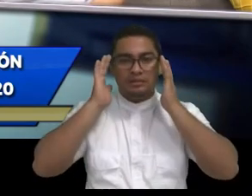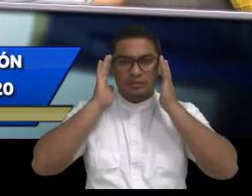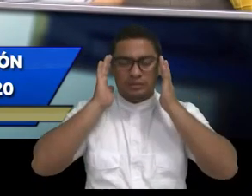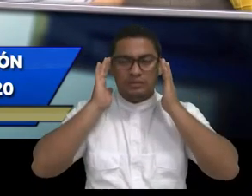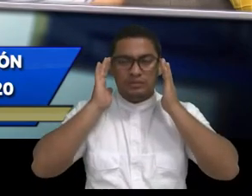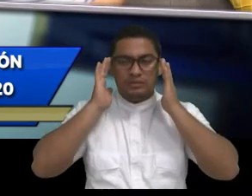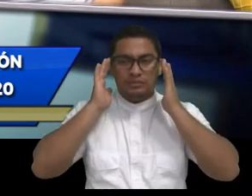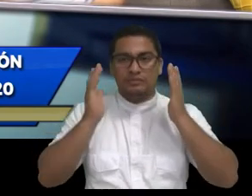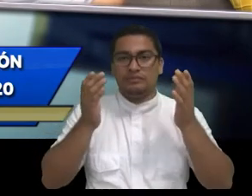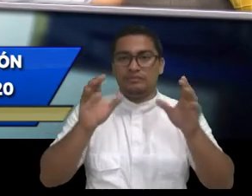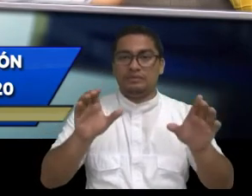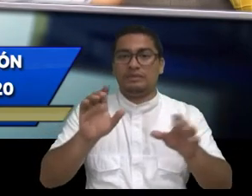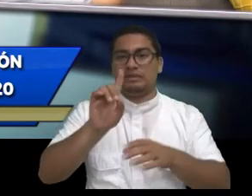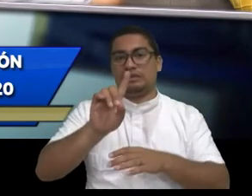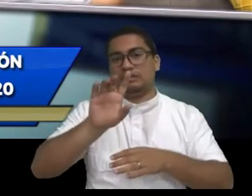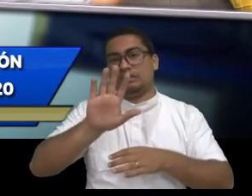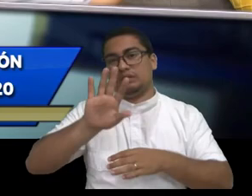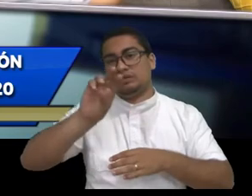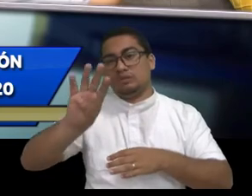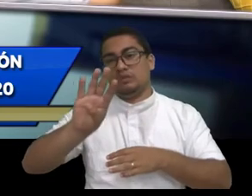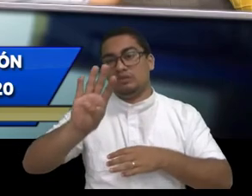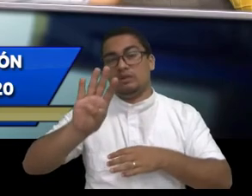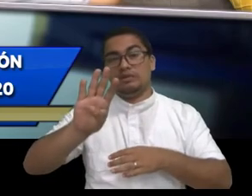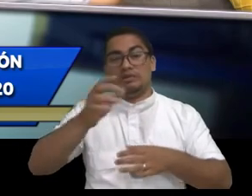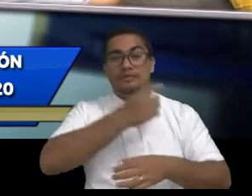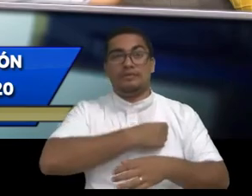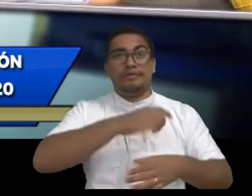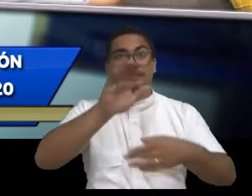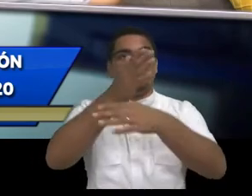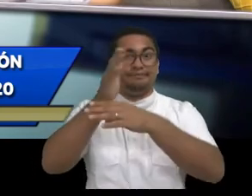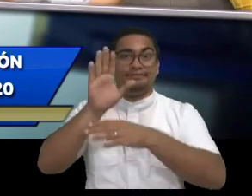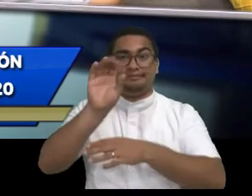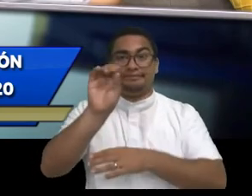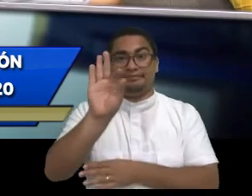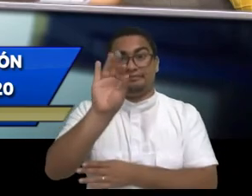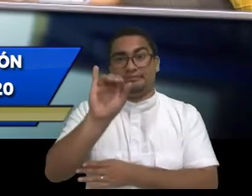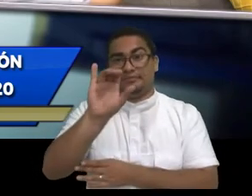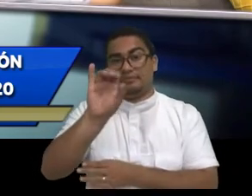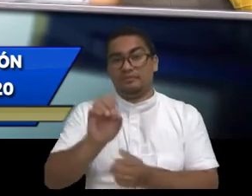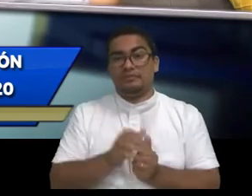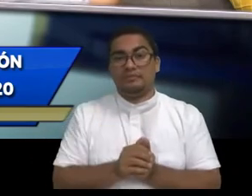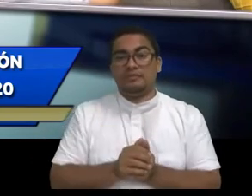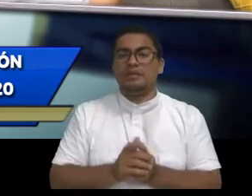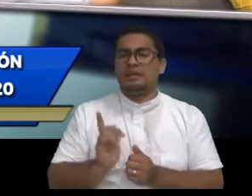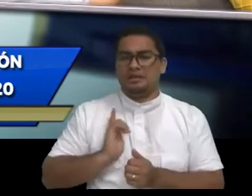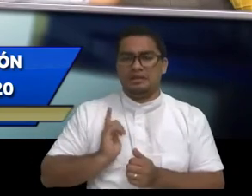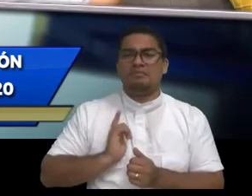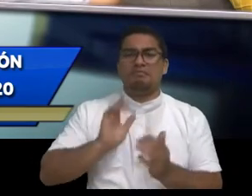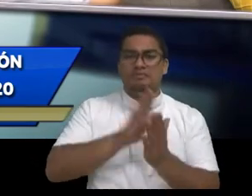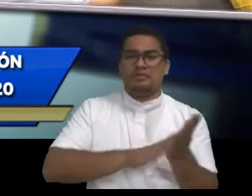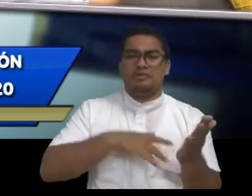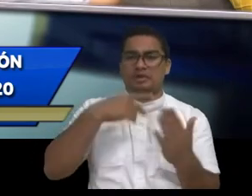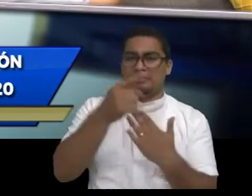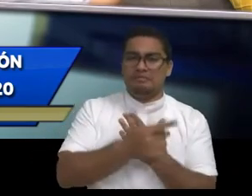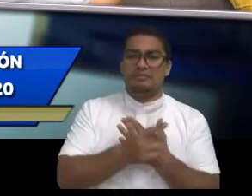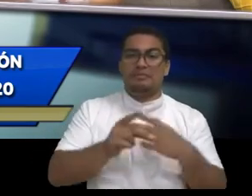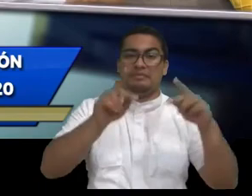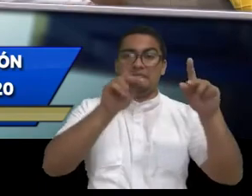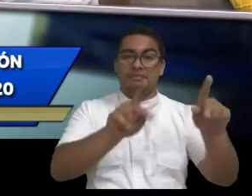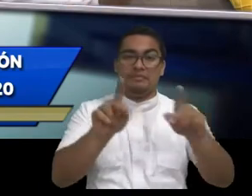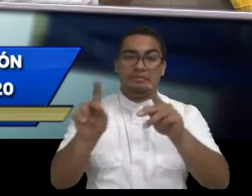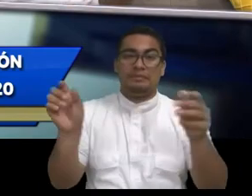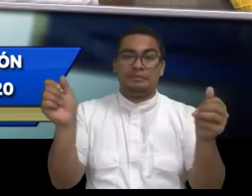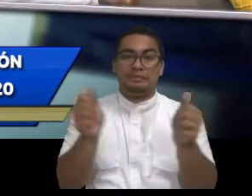y ahí están pues las mujeres tenemos programas para personas con discapacidad verdad y